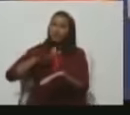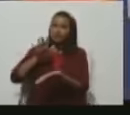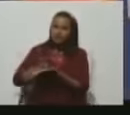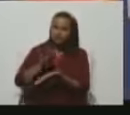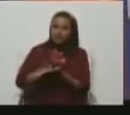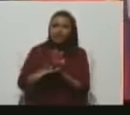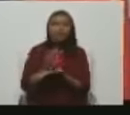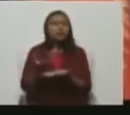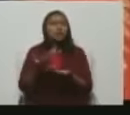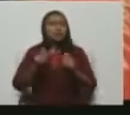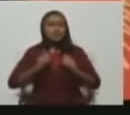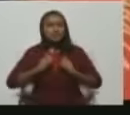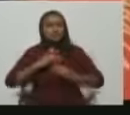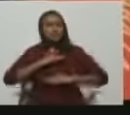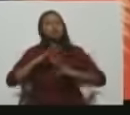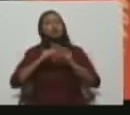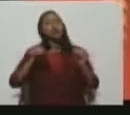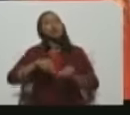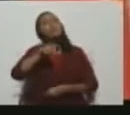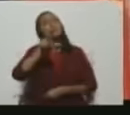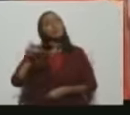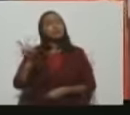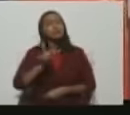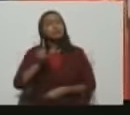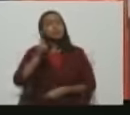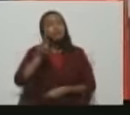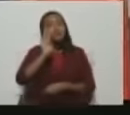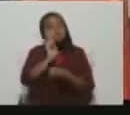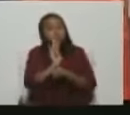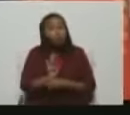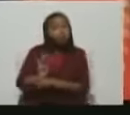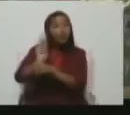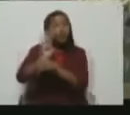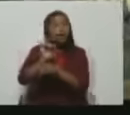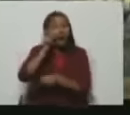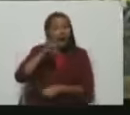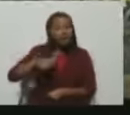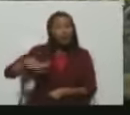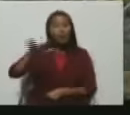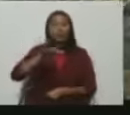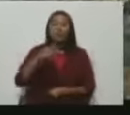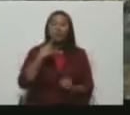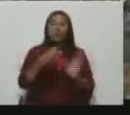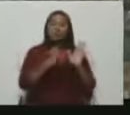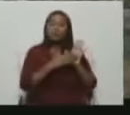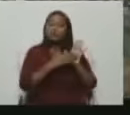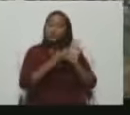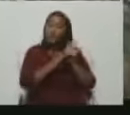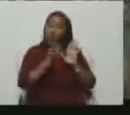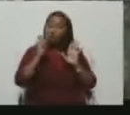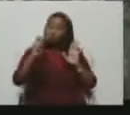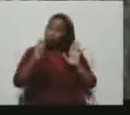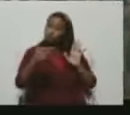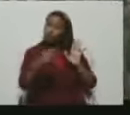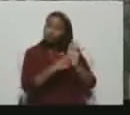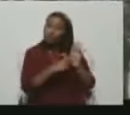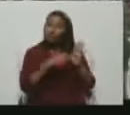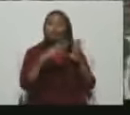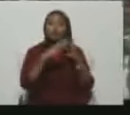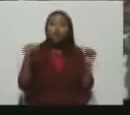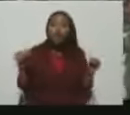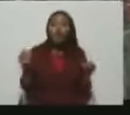el bienestar de todos los venezolanos, para proteger al pueblo venezolano, como lo ordena la Constitución, de todas las amenazas,